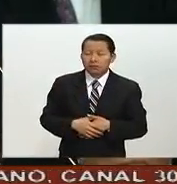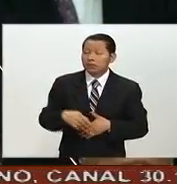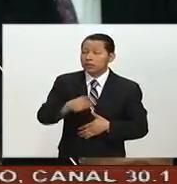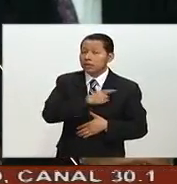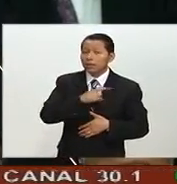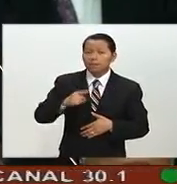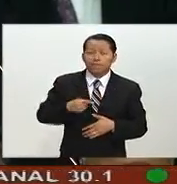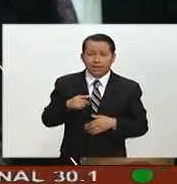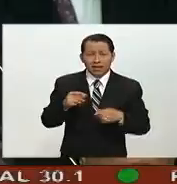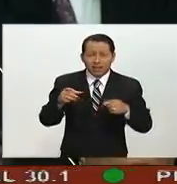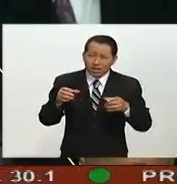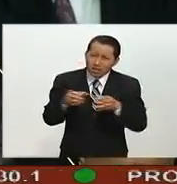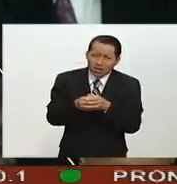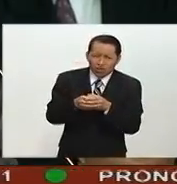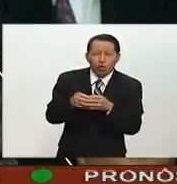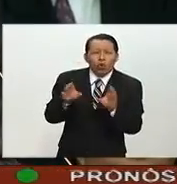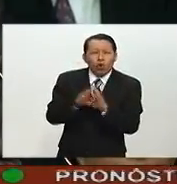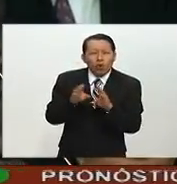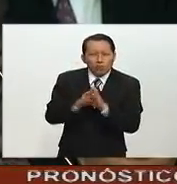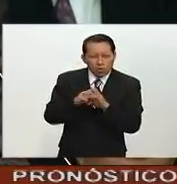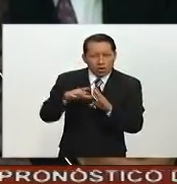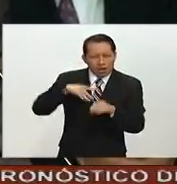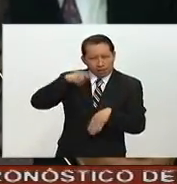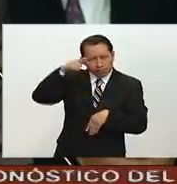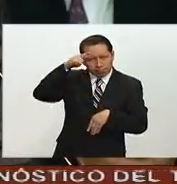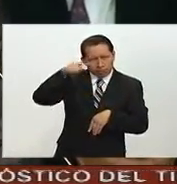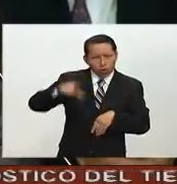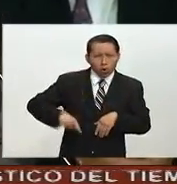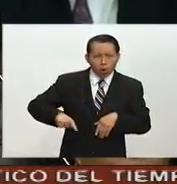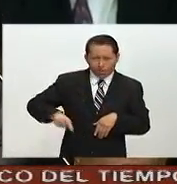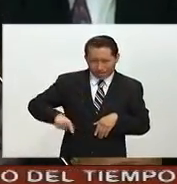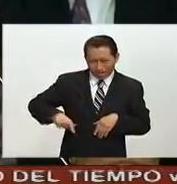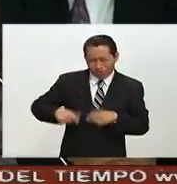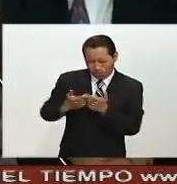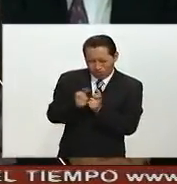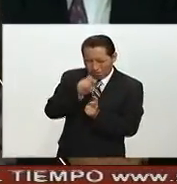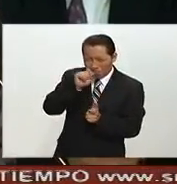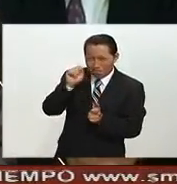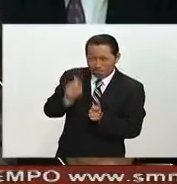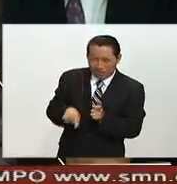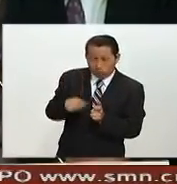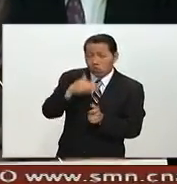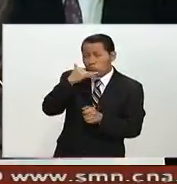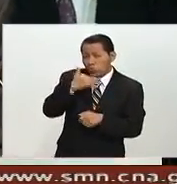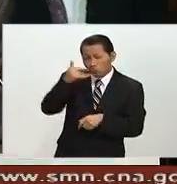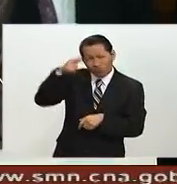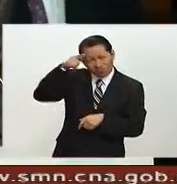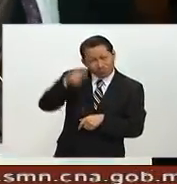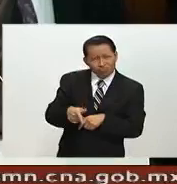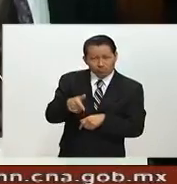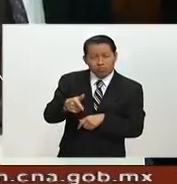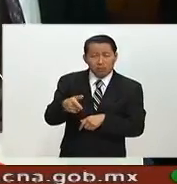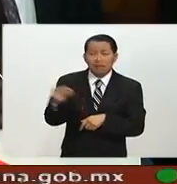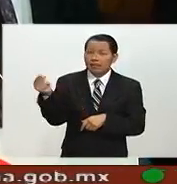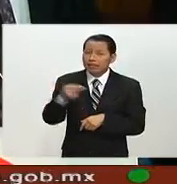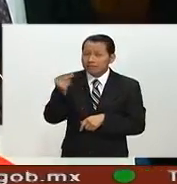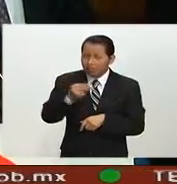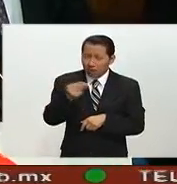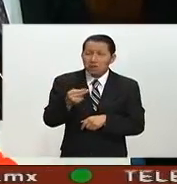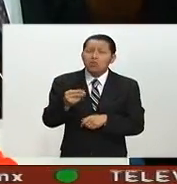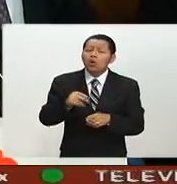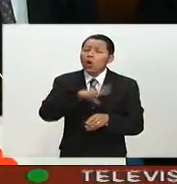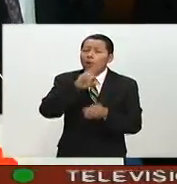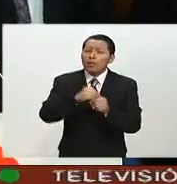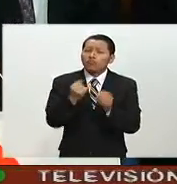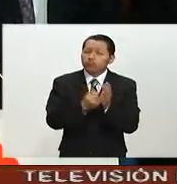ser un partido que señale la corrupción de los gobiernos emanados de nuestras filas, que exija su fiscalización,